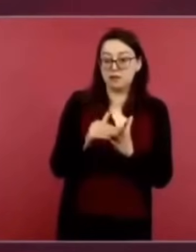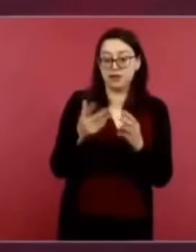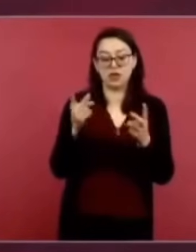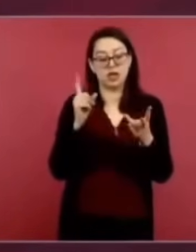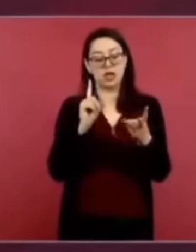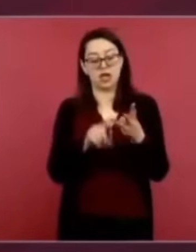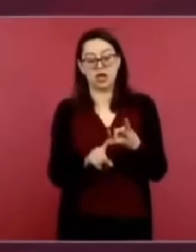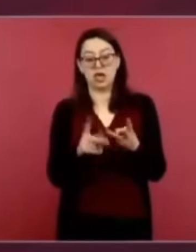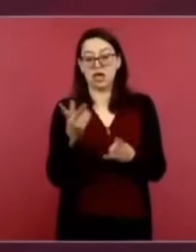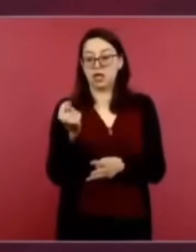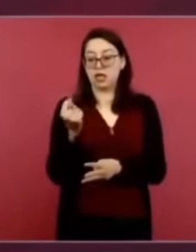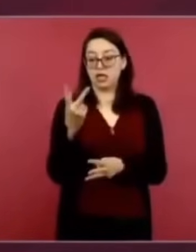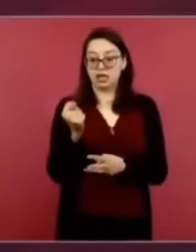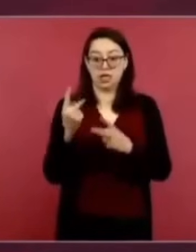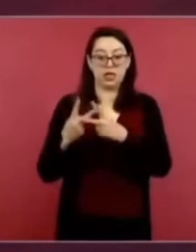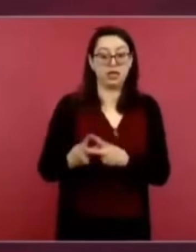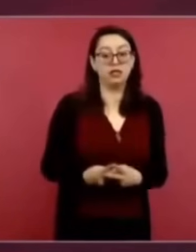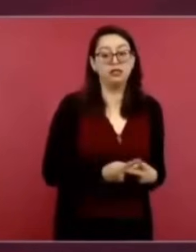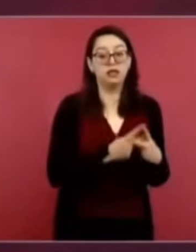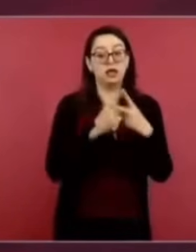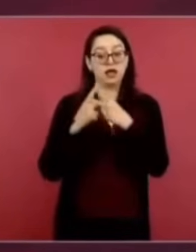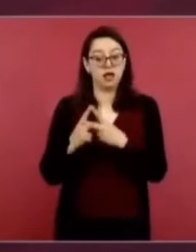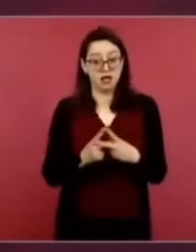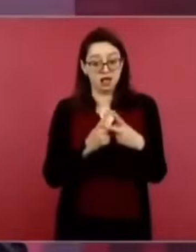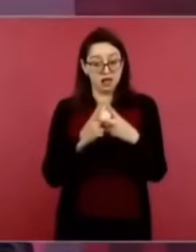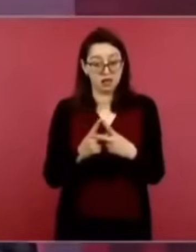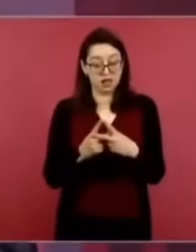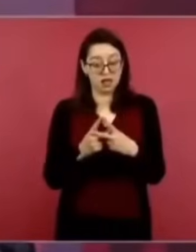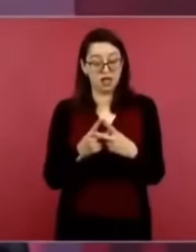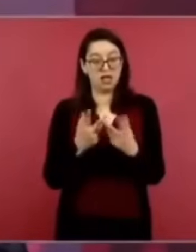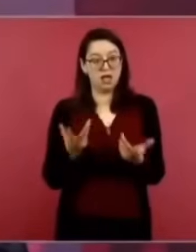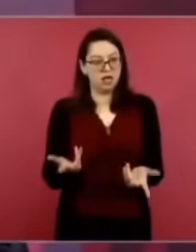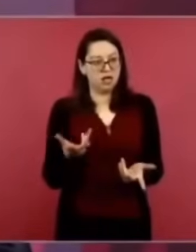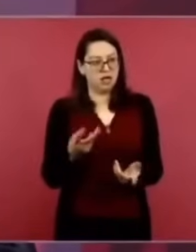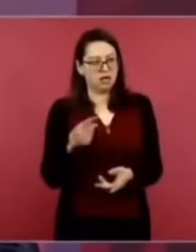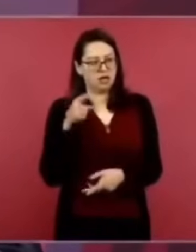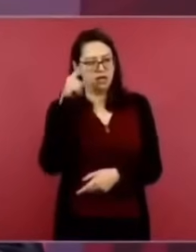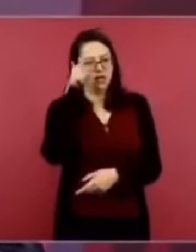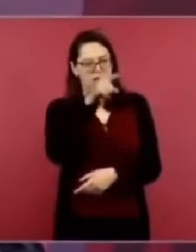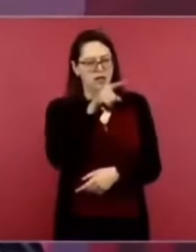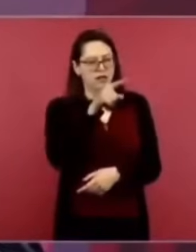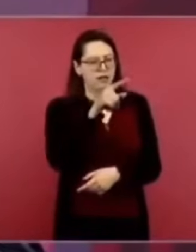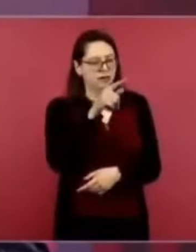Televisa cuando hizo su acuerdo con